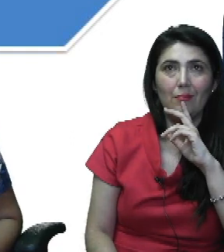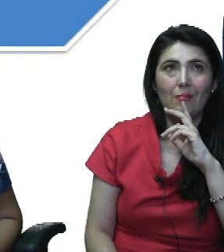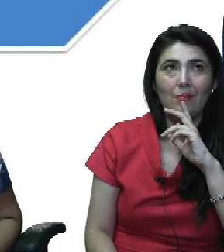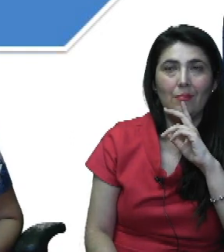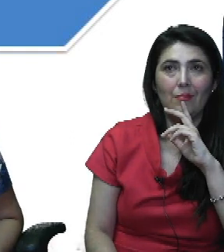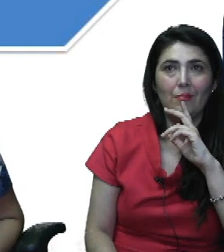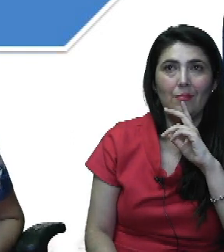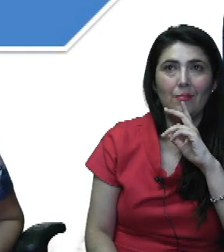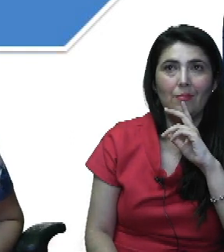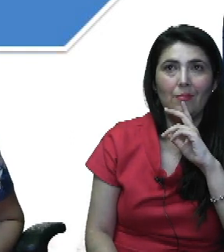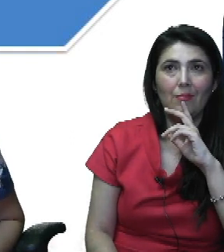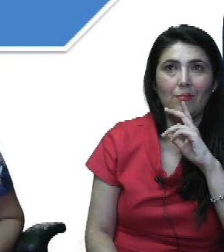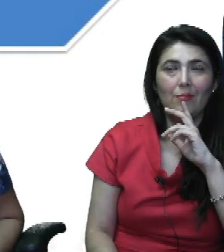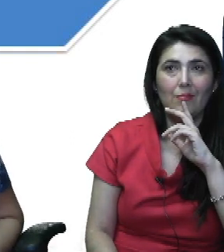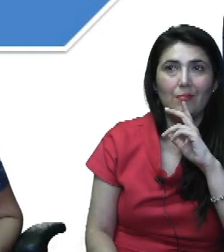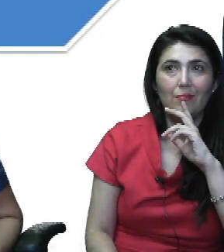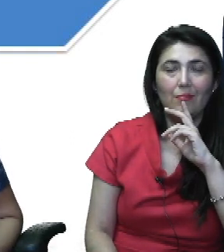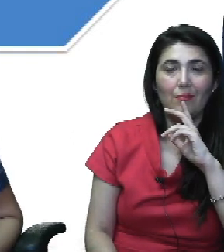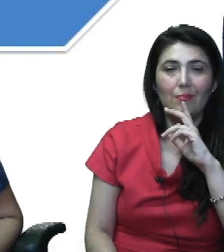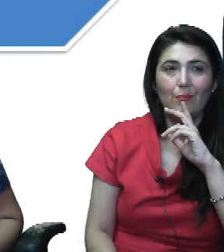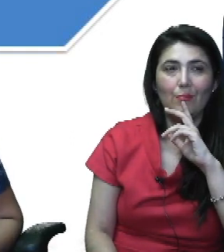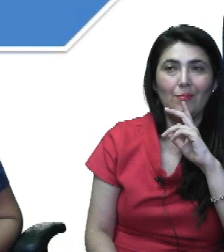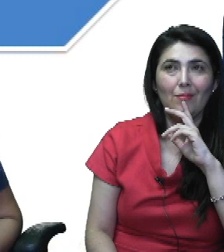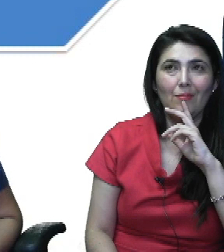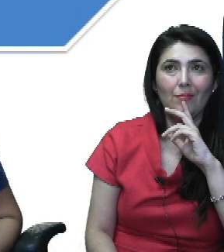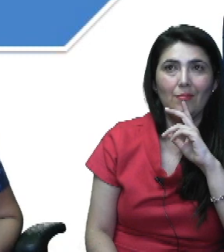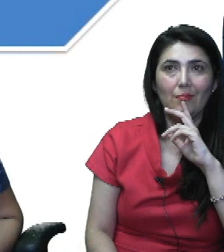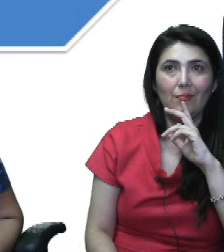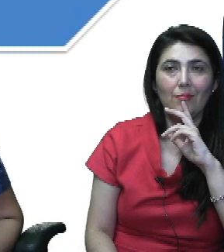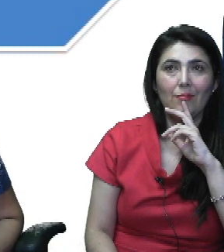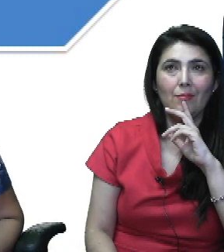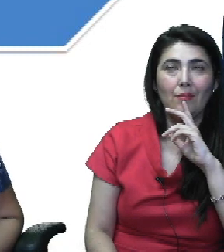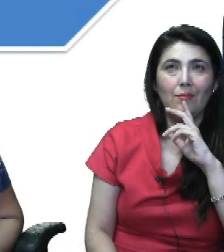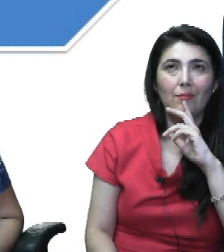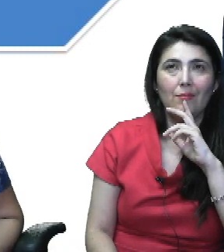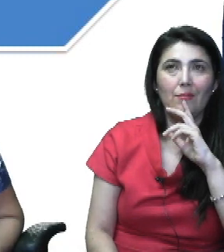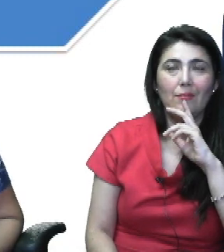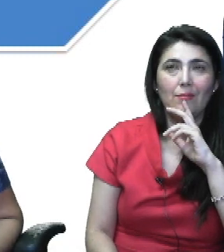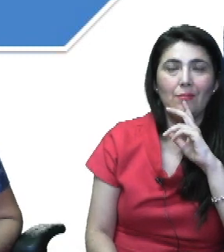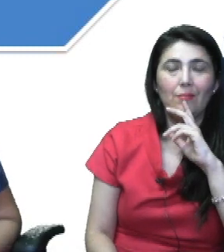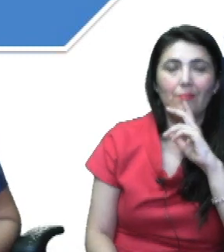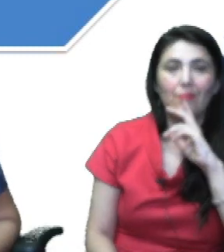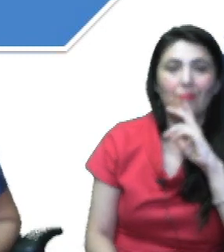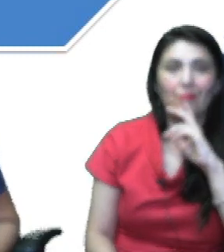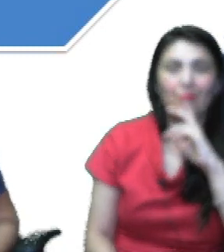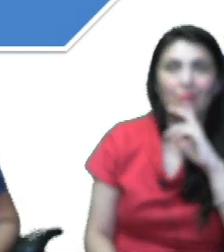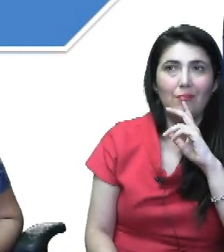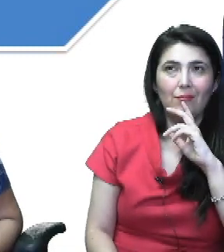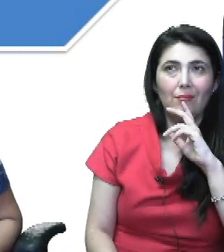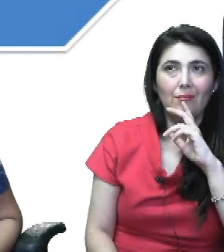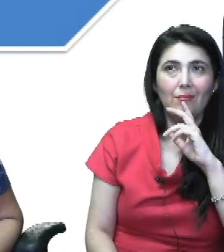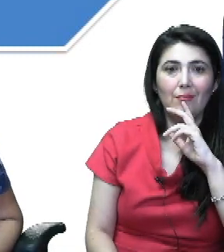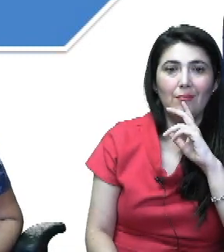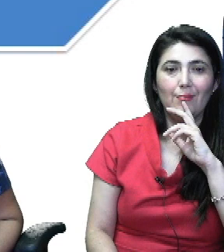una medicalización del sufrimiento. Ya recordemos que acá principalmente hablamos de reacciones. Van a ser reacciones entonces esperables y